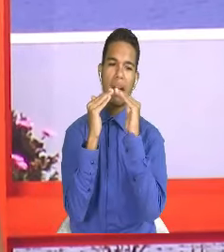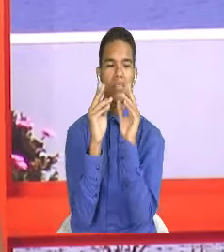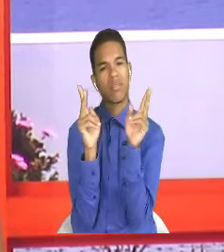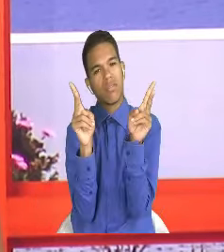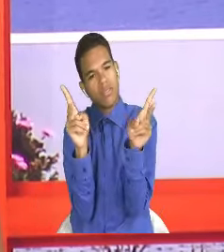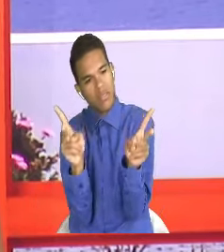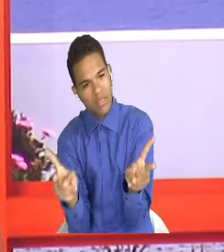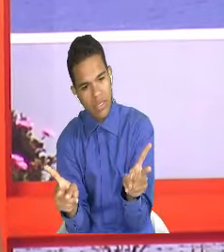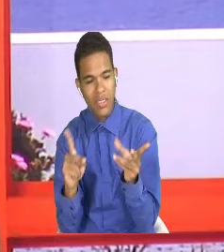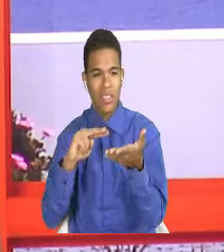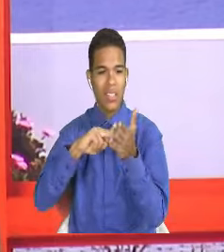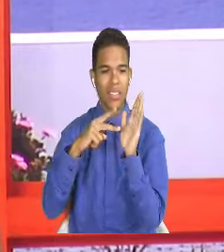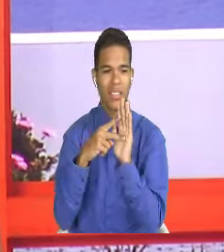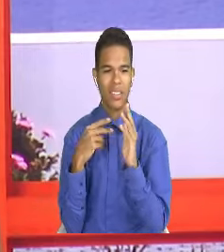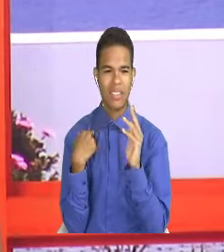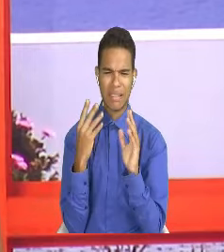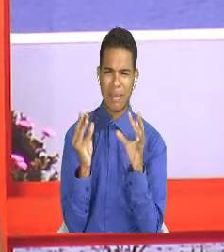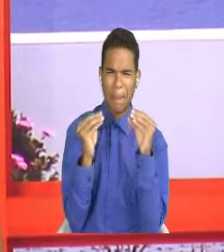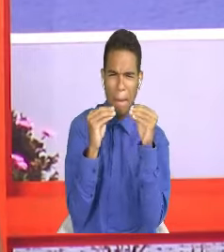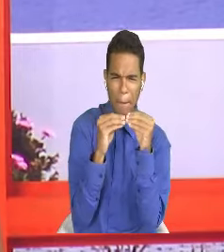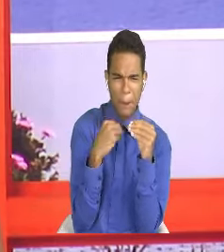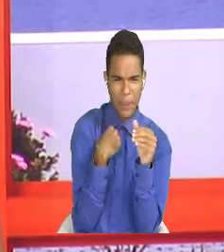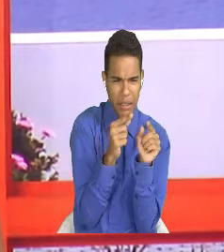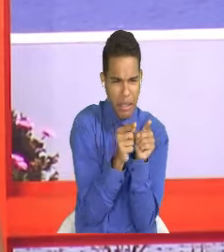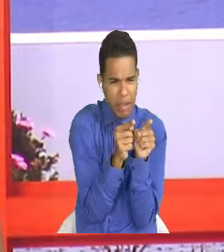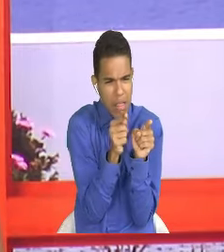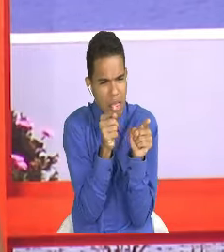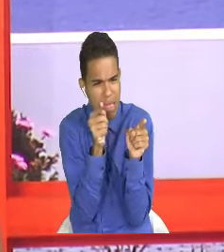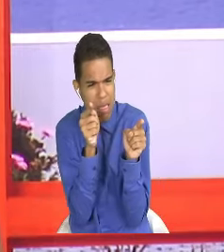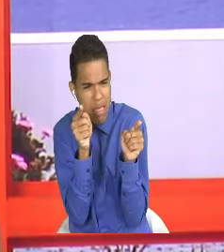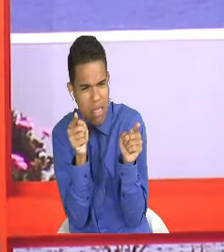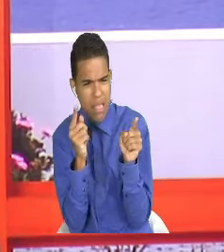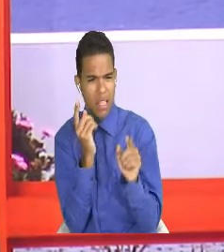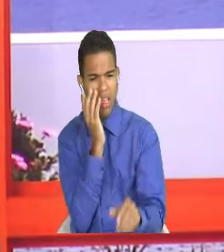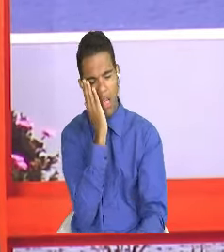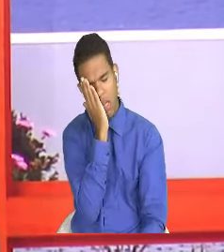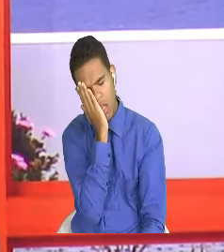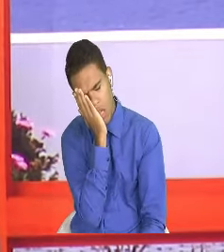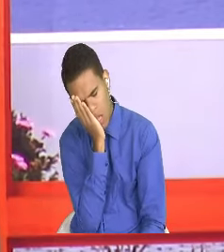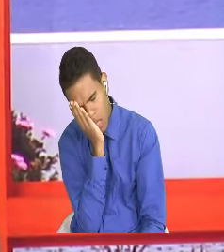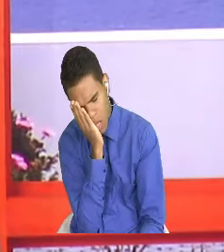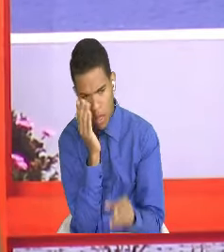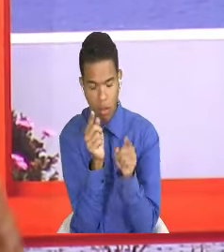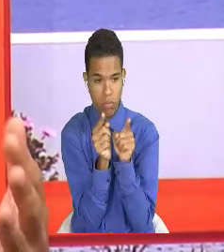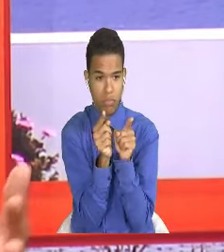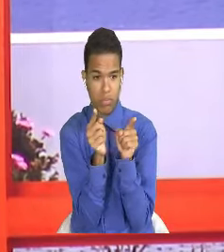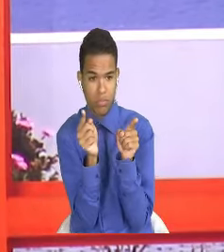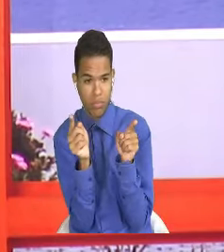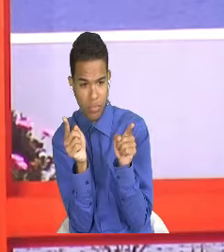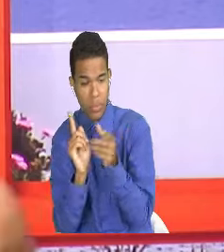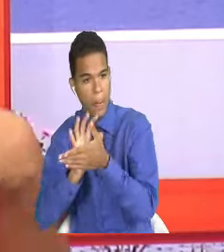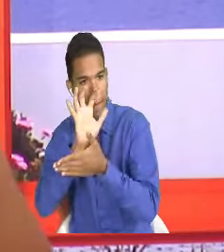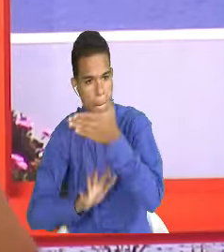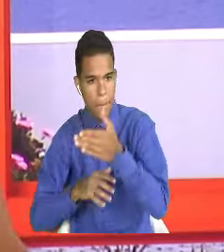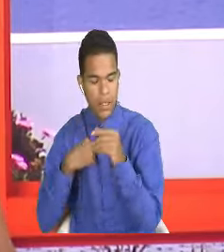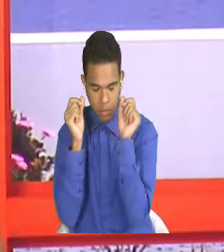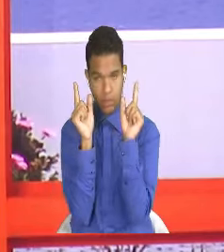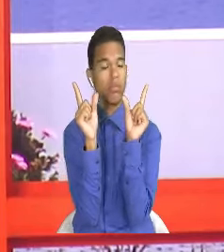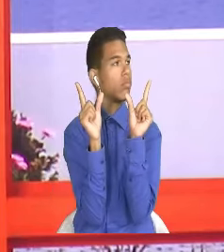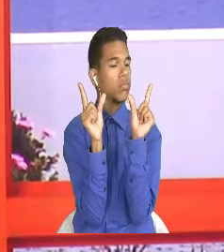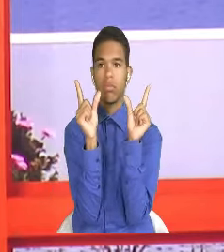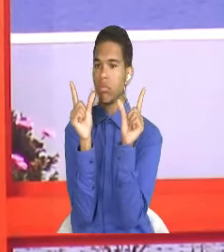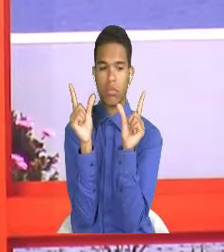un poco más el dormir, empiezan a estar muchas más horas despierto, y ahí ¿qué ocurre? Empiezan